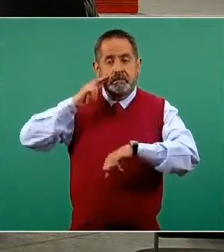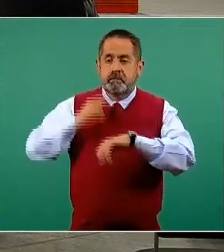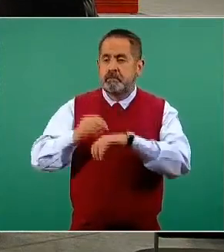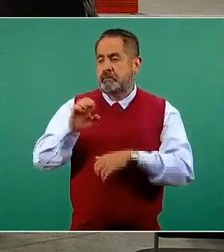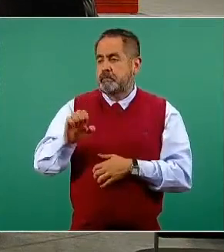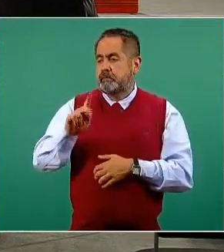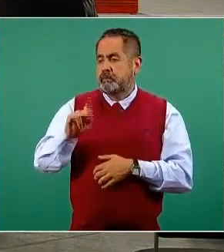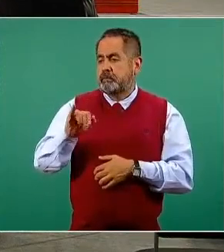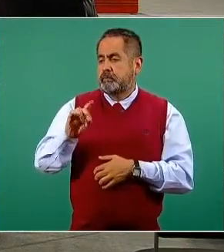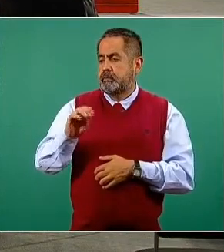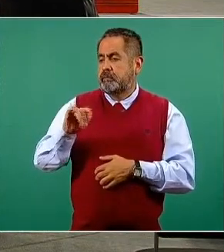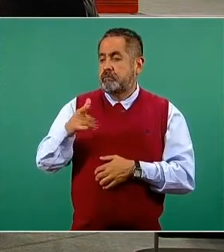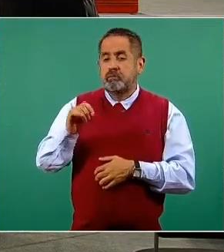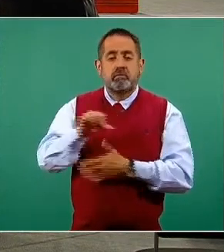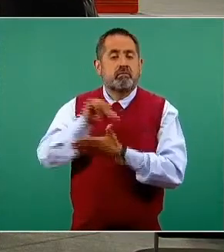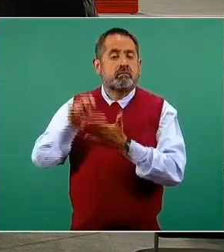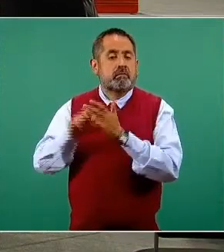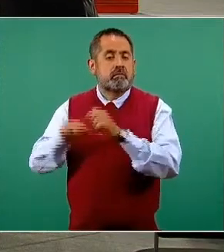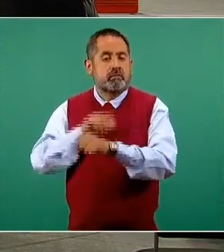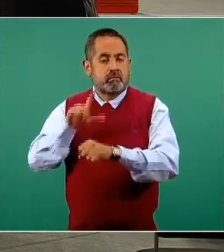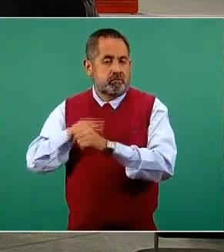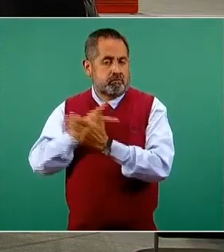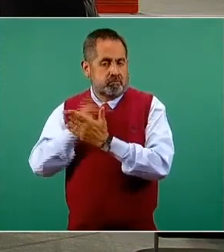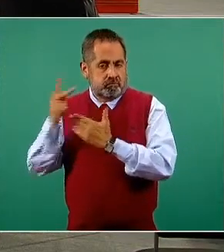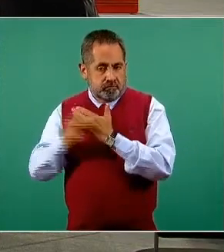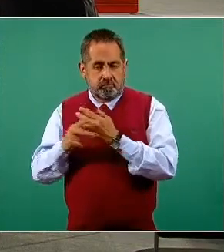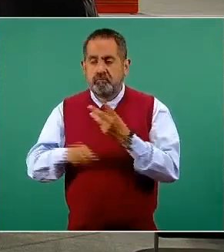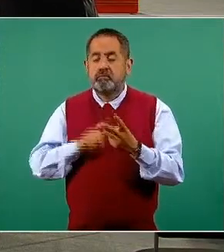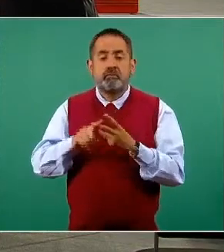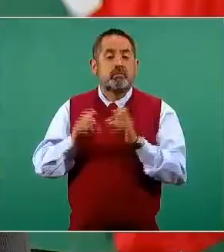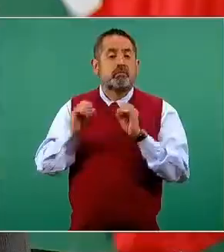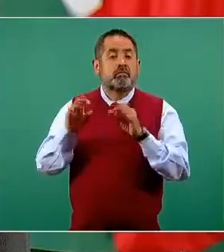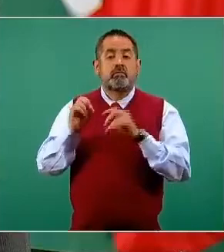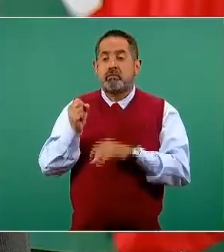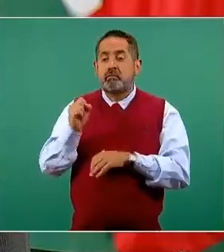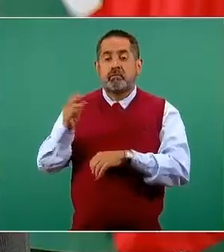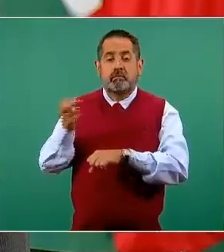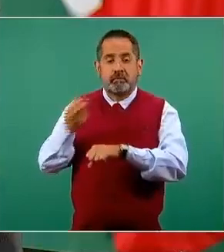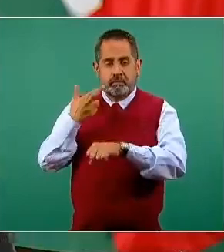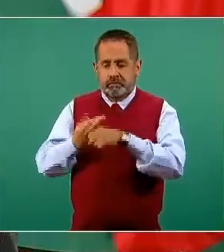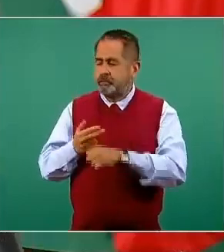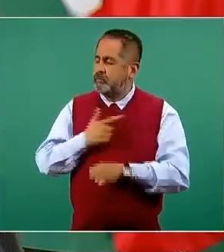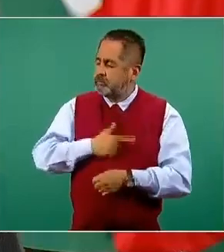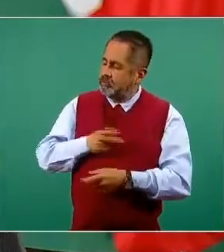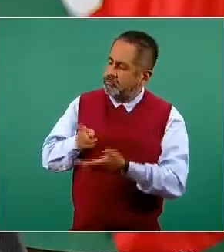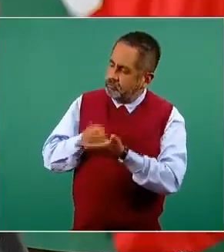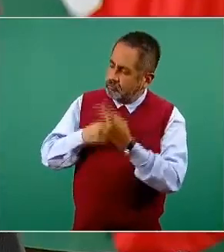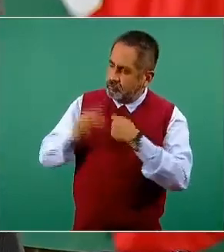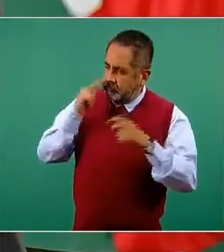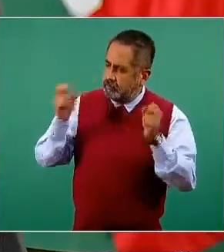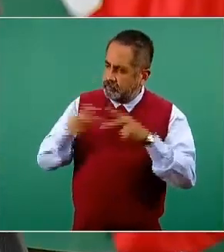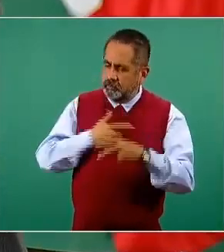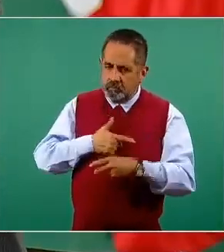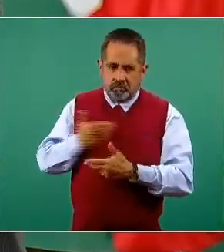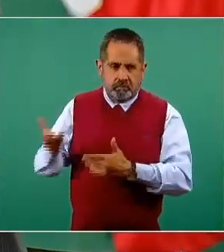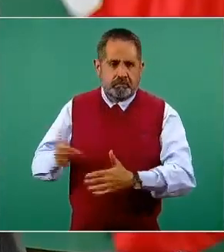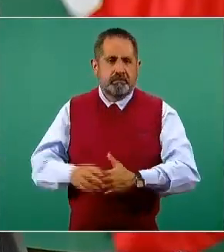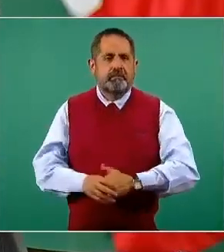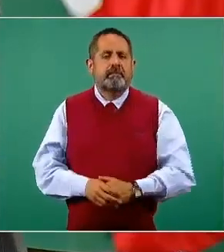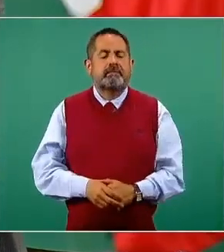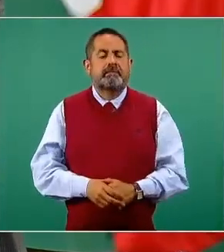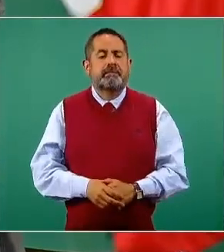Centro Nacional de Programas Preventivos, en la propia oficina de la subsecretaría. Es un gusto tenerte aquí, Miguel, con nosotros. Muchas